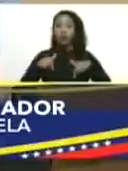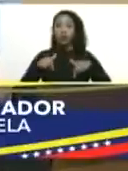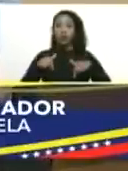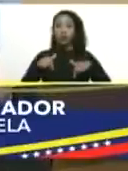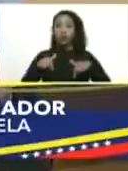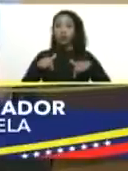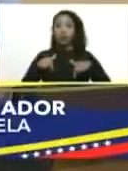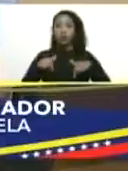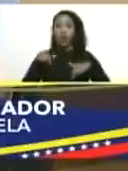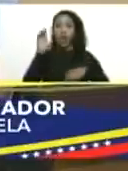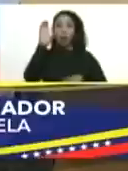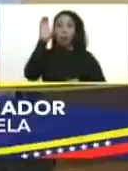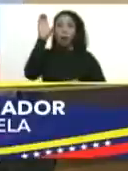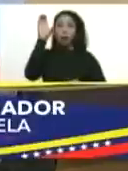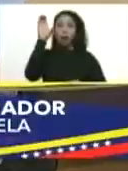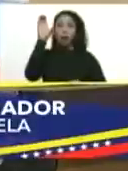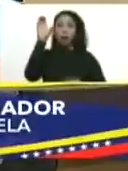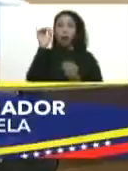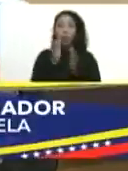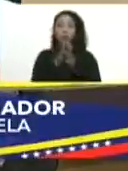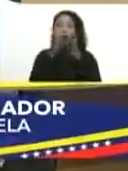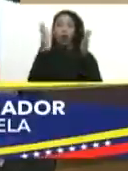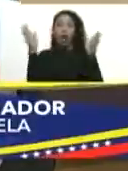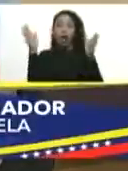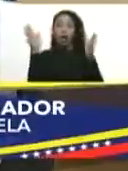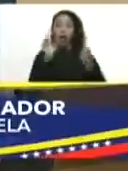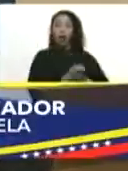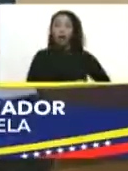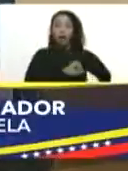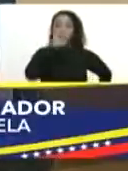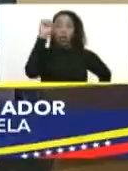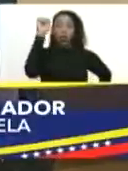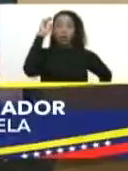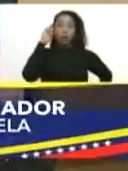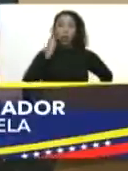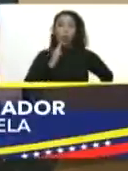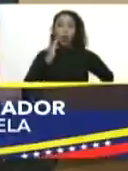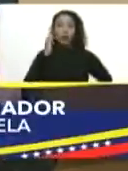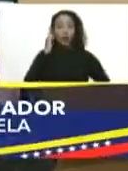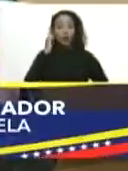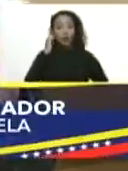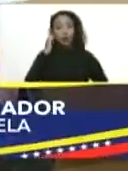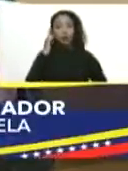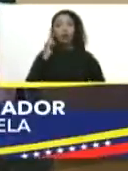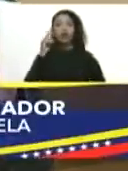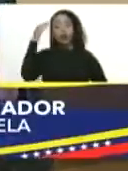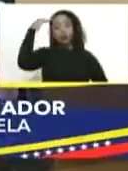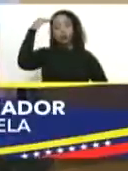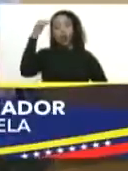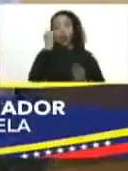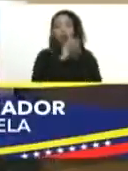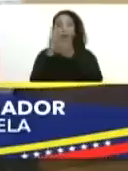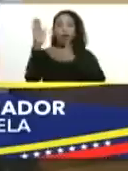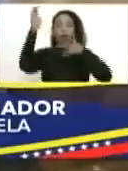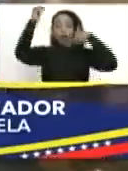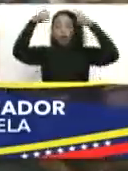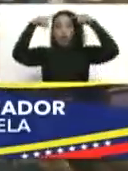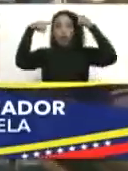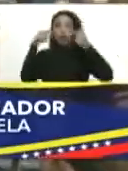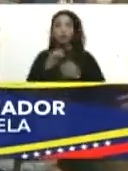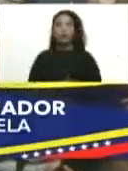en la patria del gran libertador Simón Bolívar y el comandante eterno Hugo